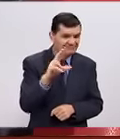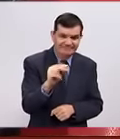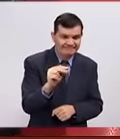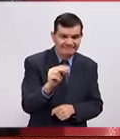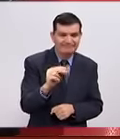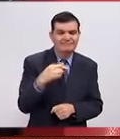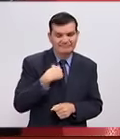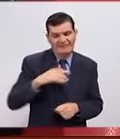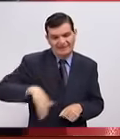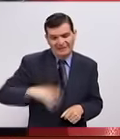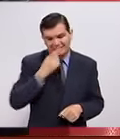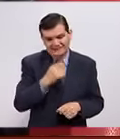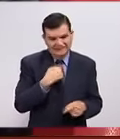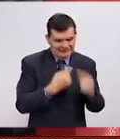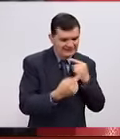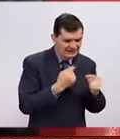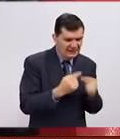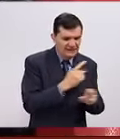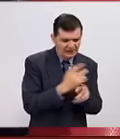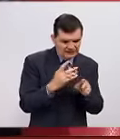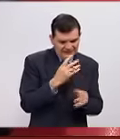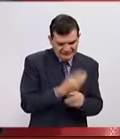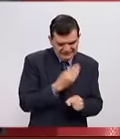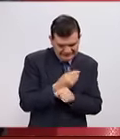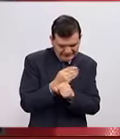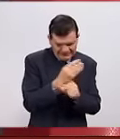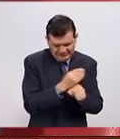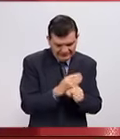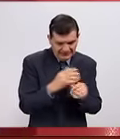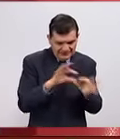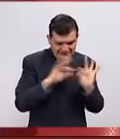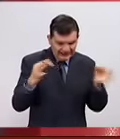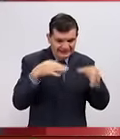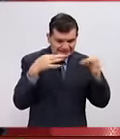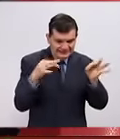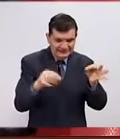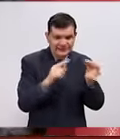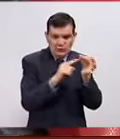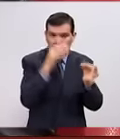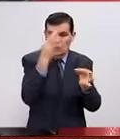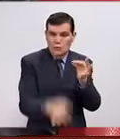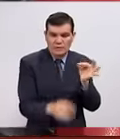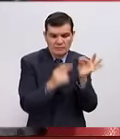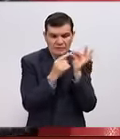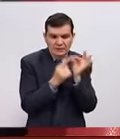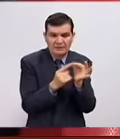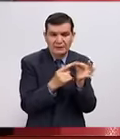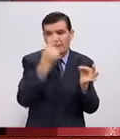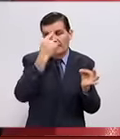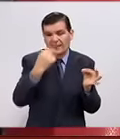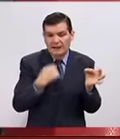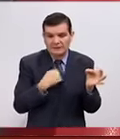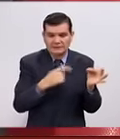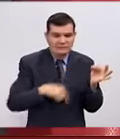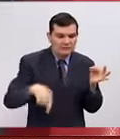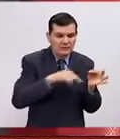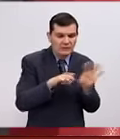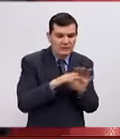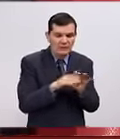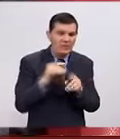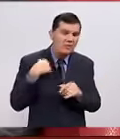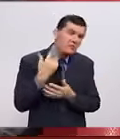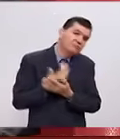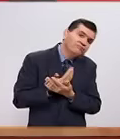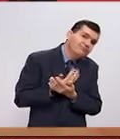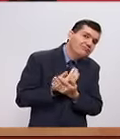Cuando como te decía después de lo que fue la producción el producto final la verdad eh Pues para nosotros no no quedó como esperábamos